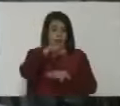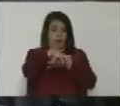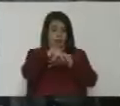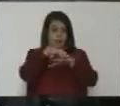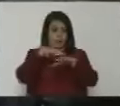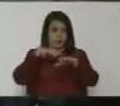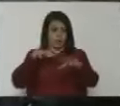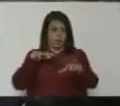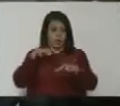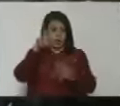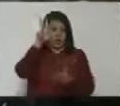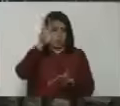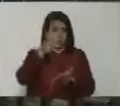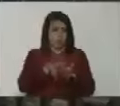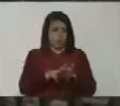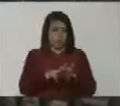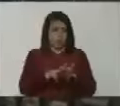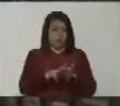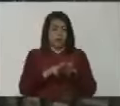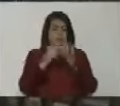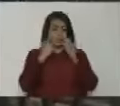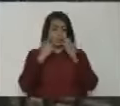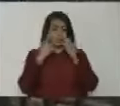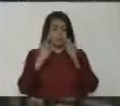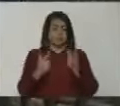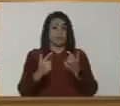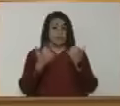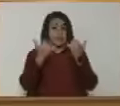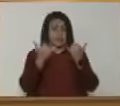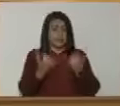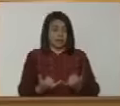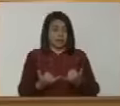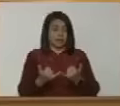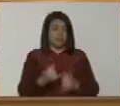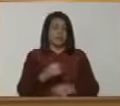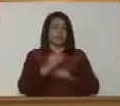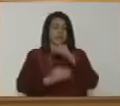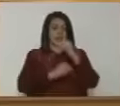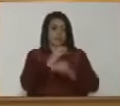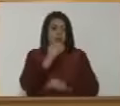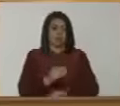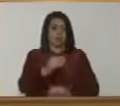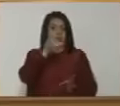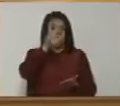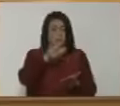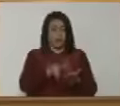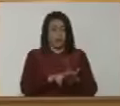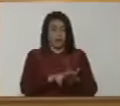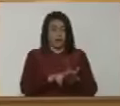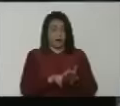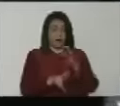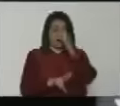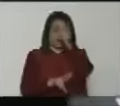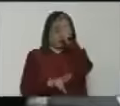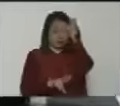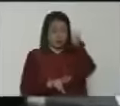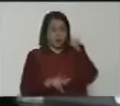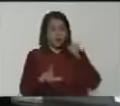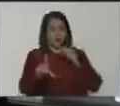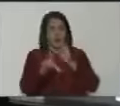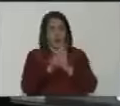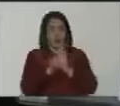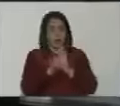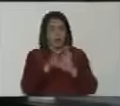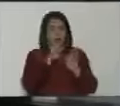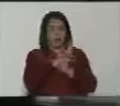Mayoría evidente, queda aprobada. Por consiguiente, se declara sancionada la Ley